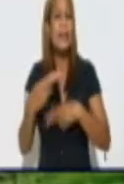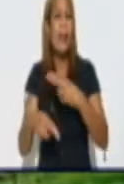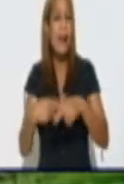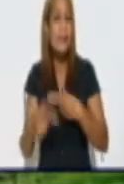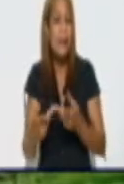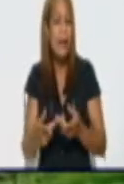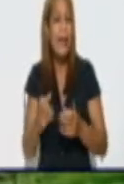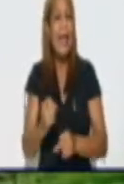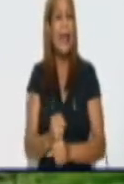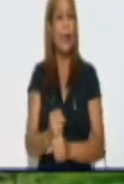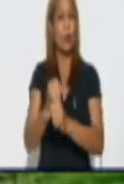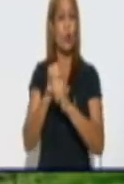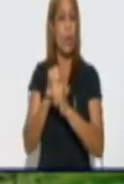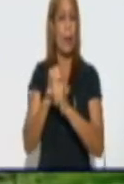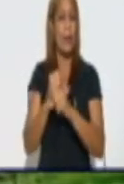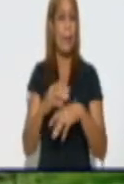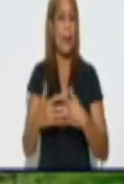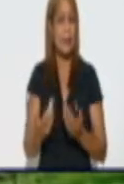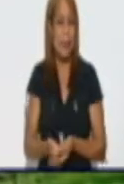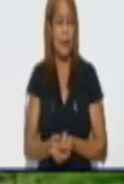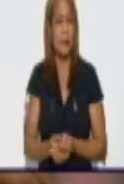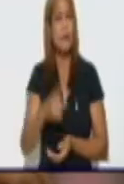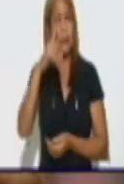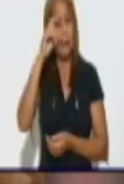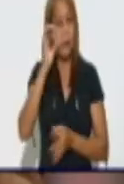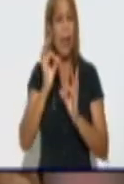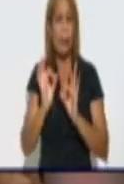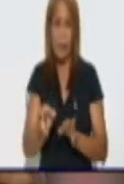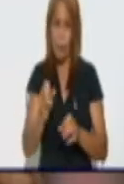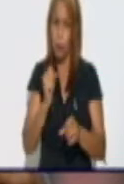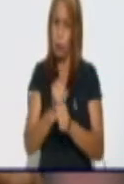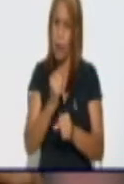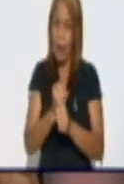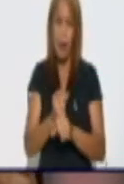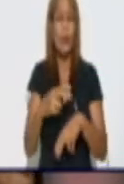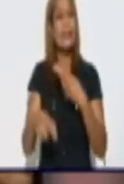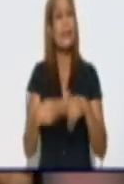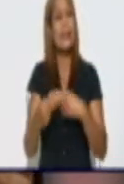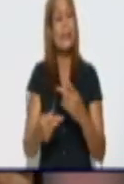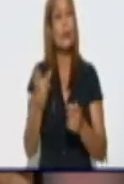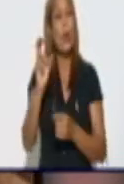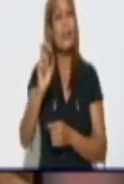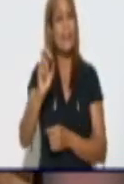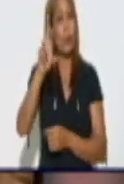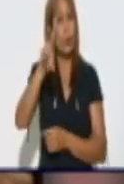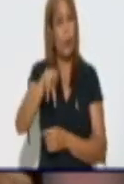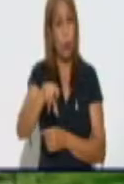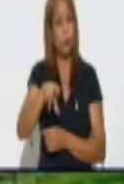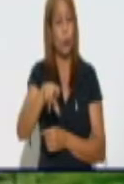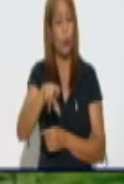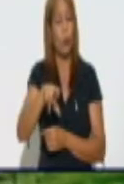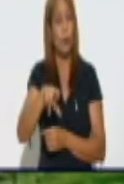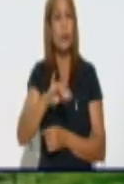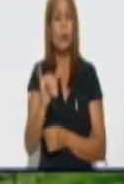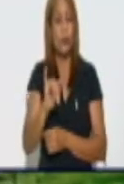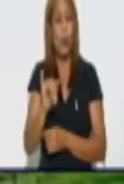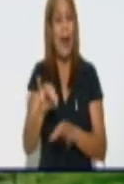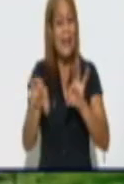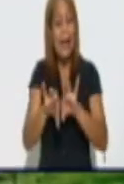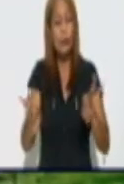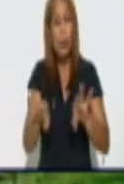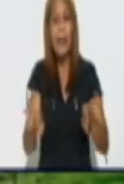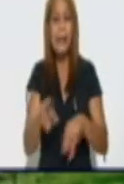que se está haciendo ahora en Ciro Redondo? Ciro Redondo, lo que es acueducto, la parte de acueducto específicamente. Bien, gracias Michael